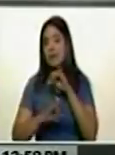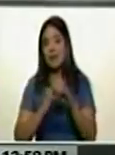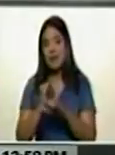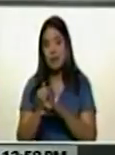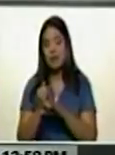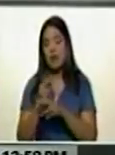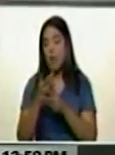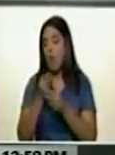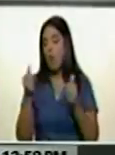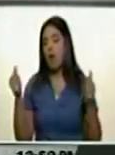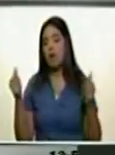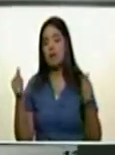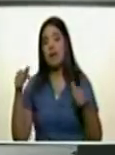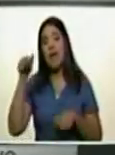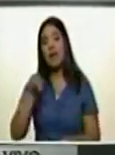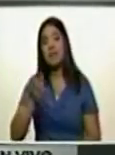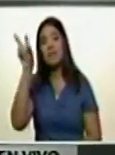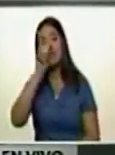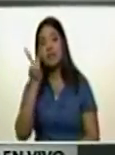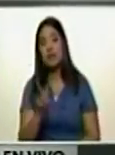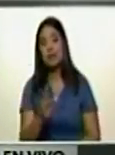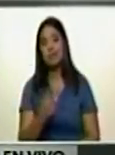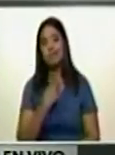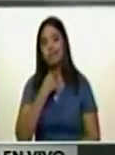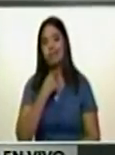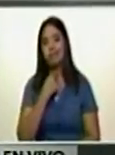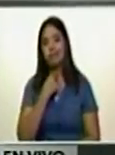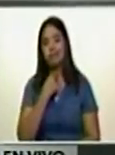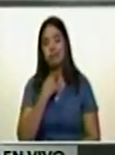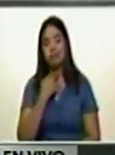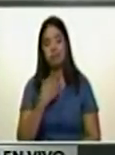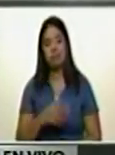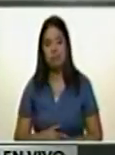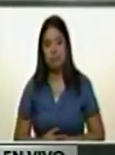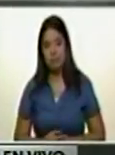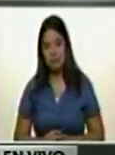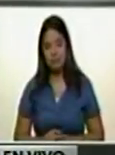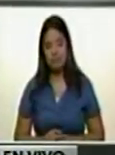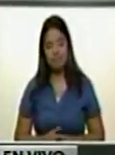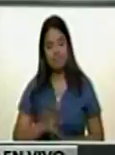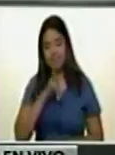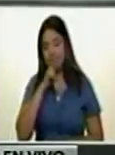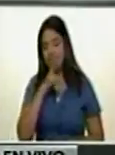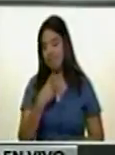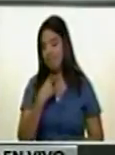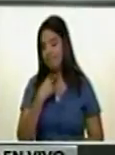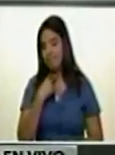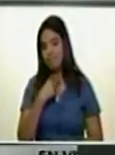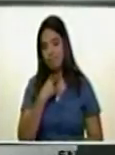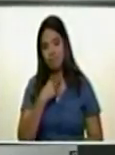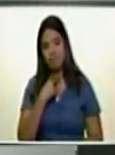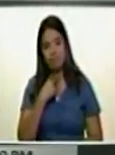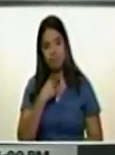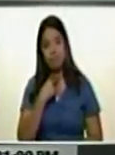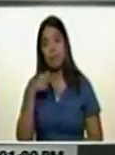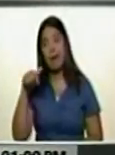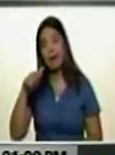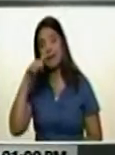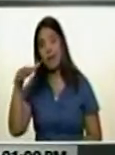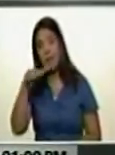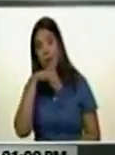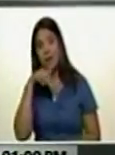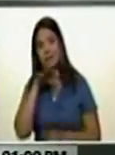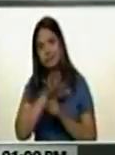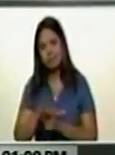de un día para otro, y dejen a Venezuela, bueno, en el estado más terrible para depauperar este pueblo, que es lo que